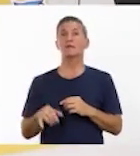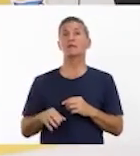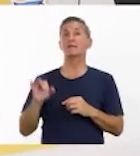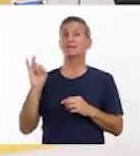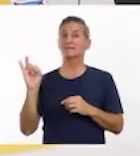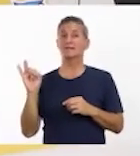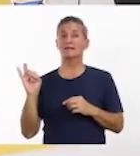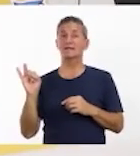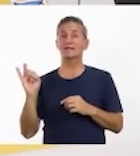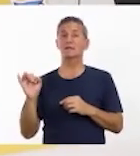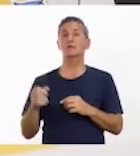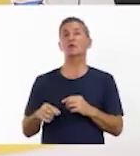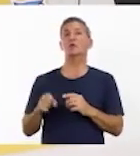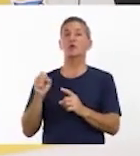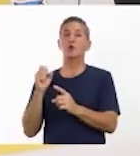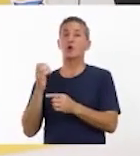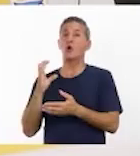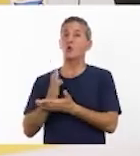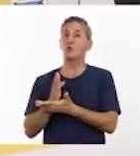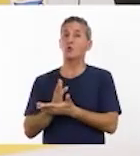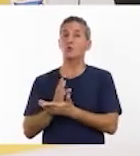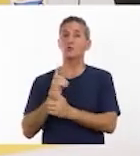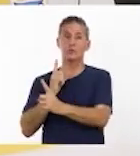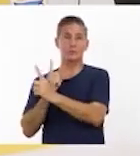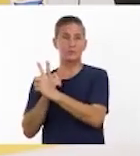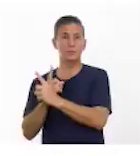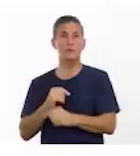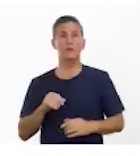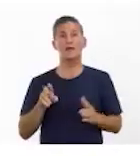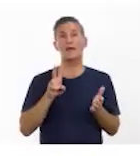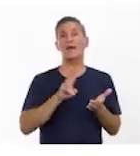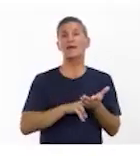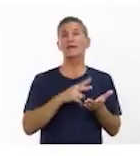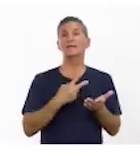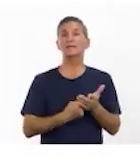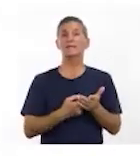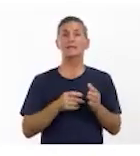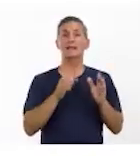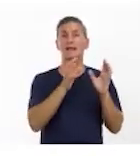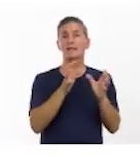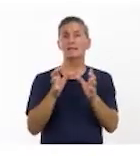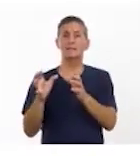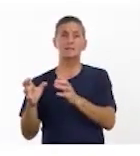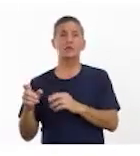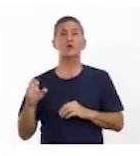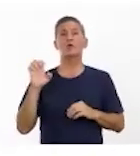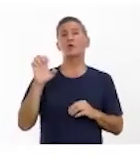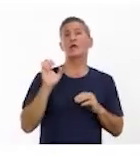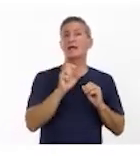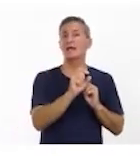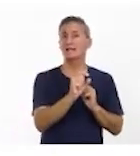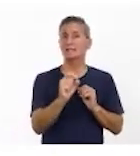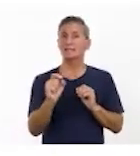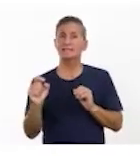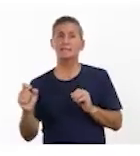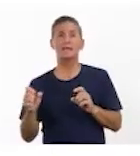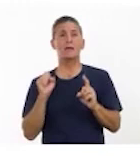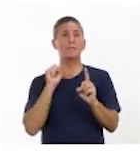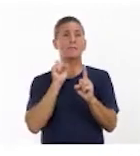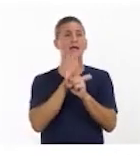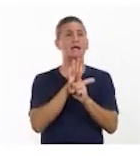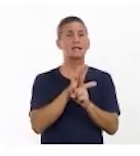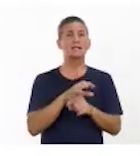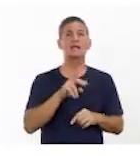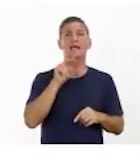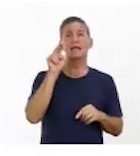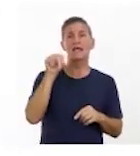semestre, curso por encuentro. Primer objetivo: interpretar la estructura electrónica de los átomos a partir